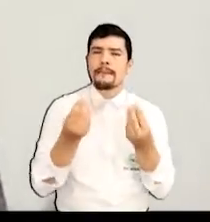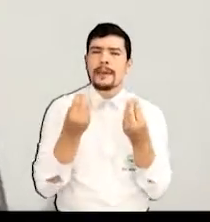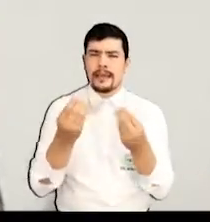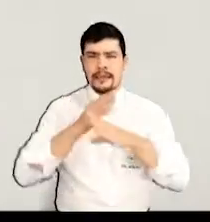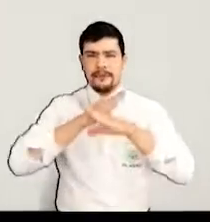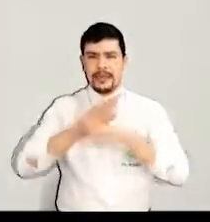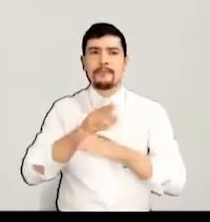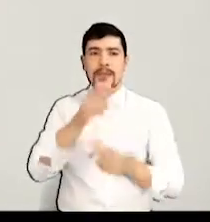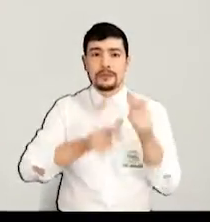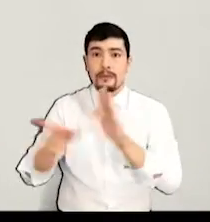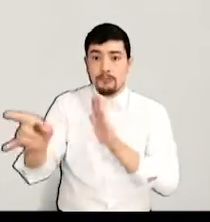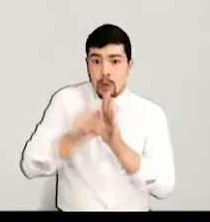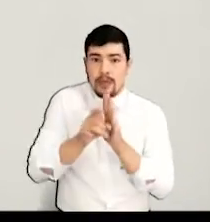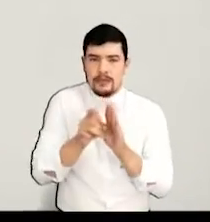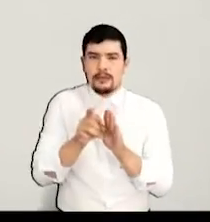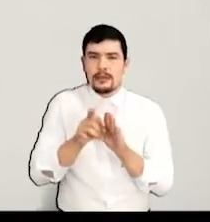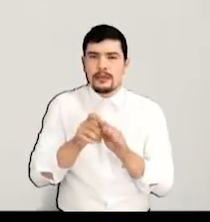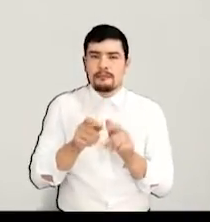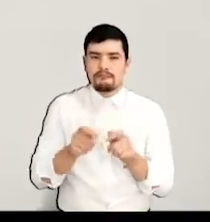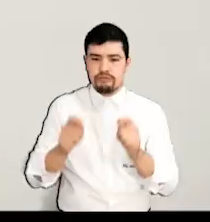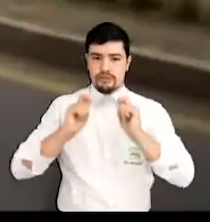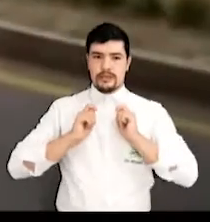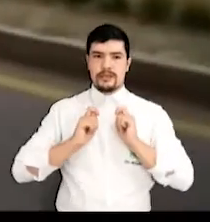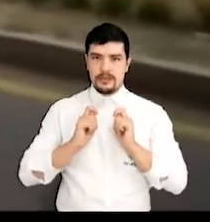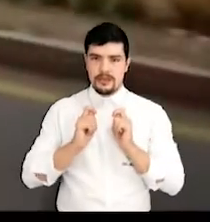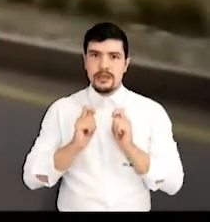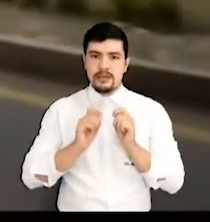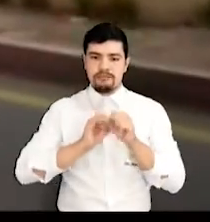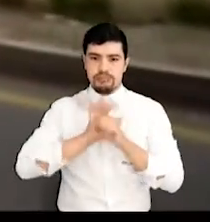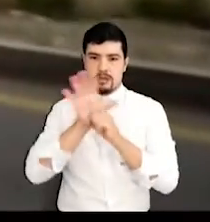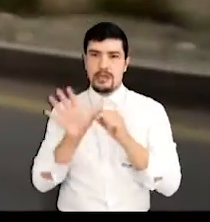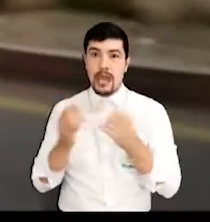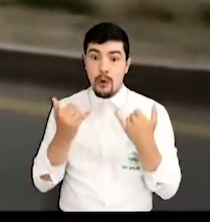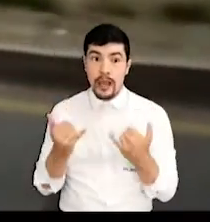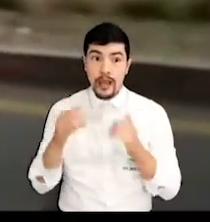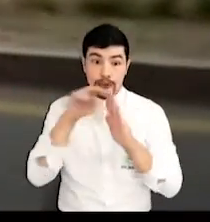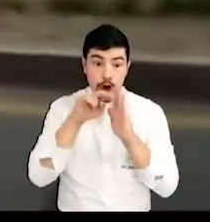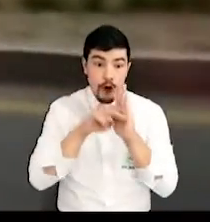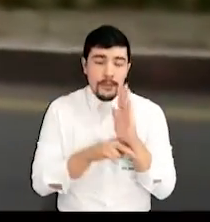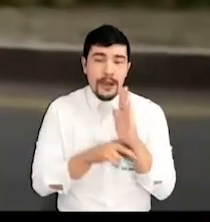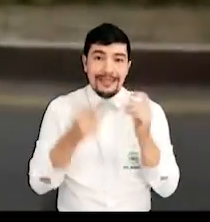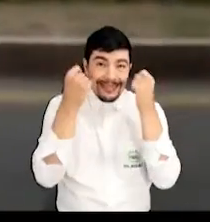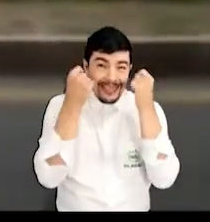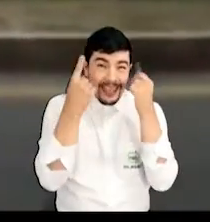No permitamos que esta situación se nos desborde. Más del 90% de los